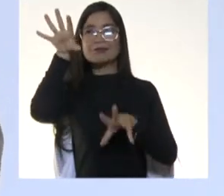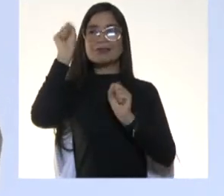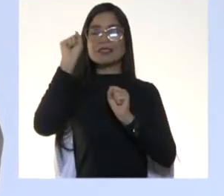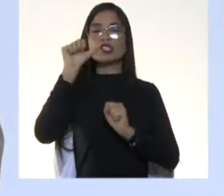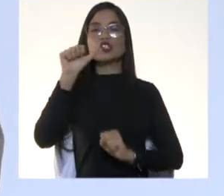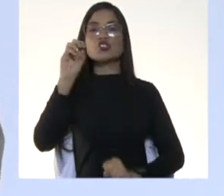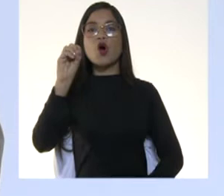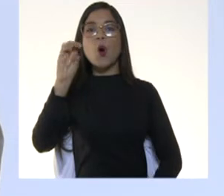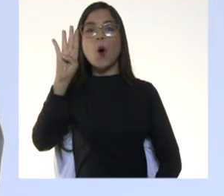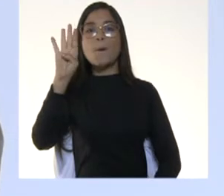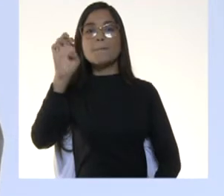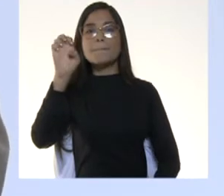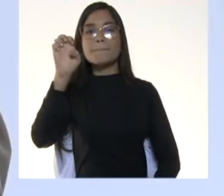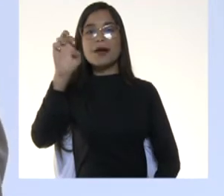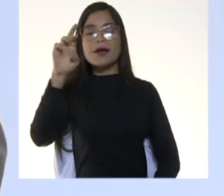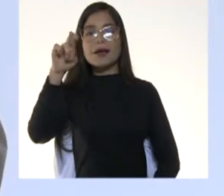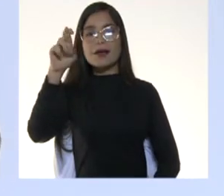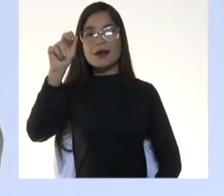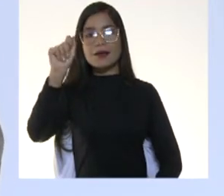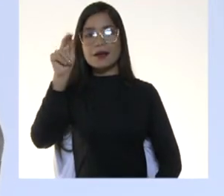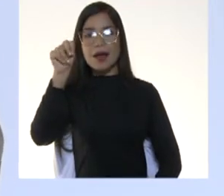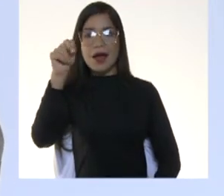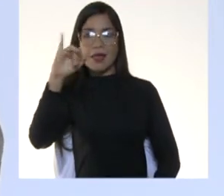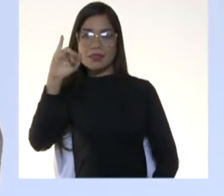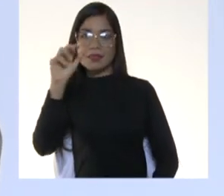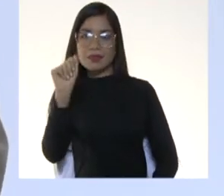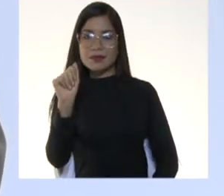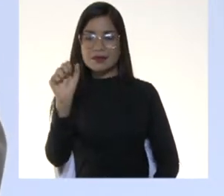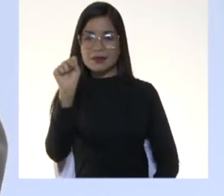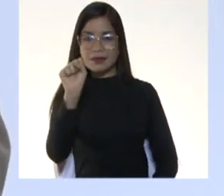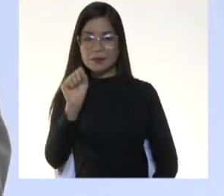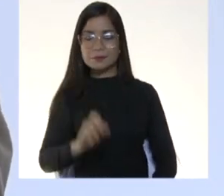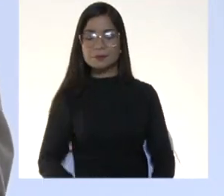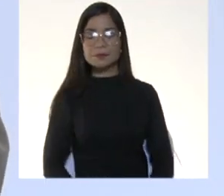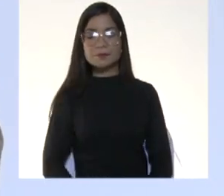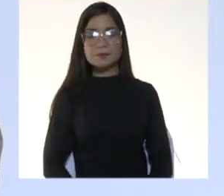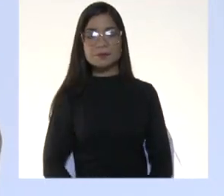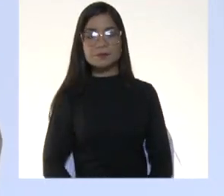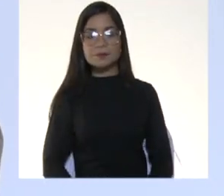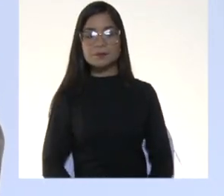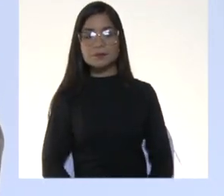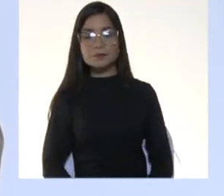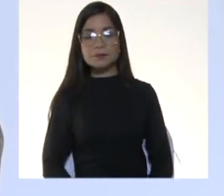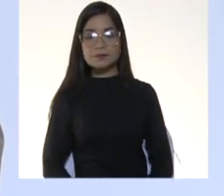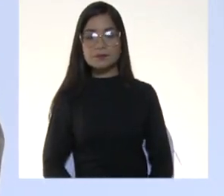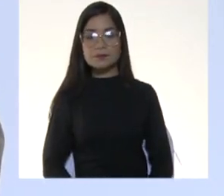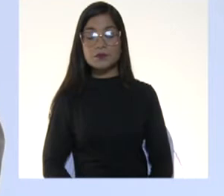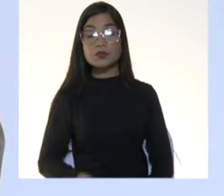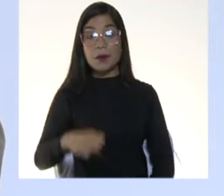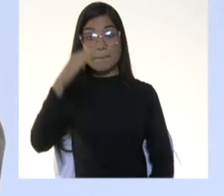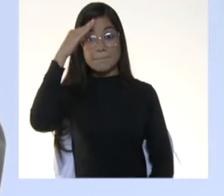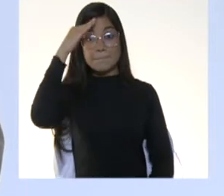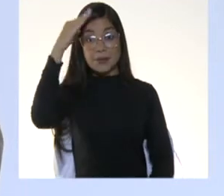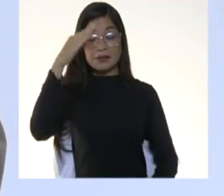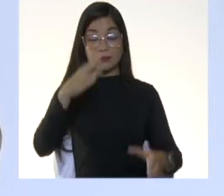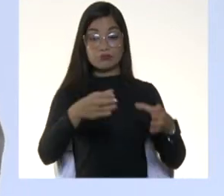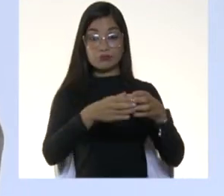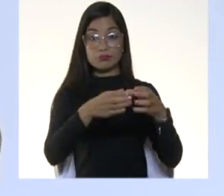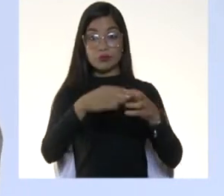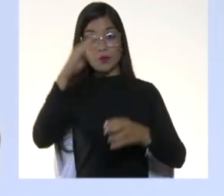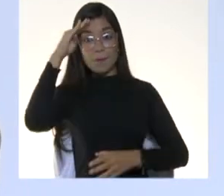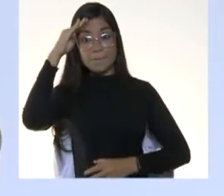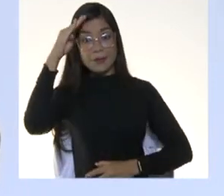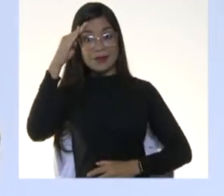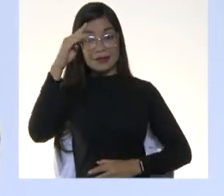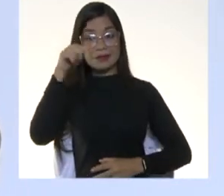palabra soberanía. Y ese motor militar tiene que ver mucho con el hecho soberanía. Ese motor militar